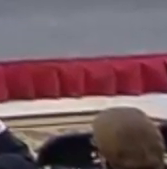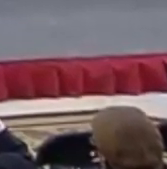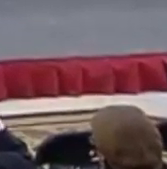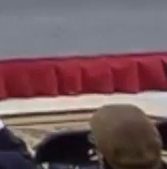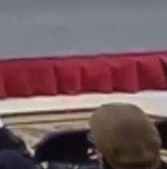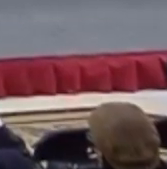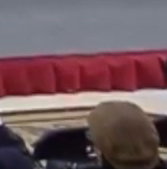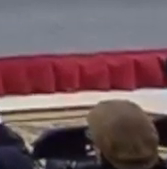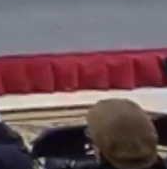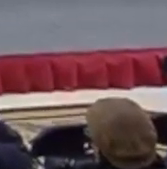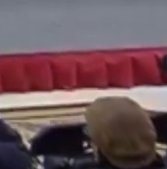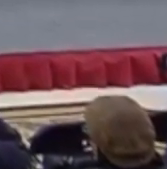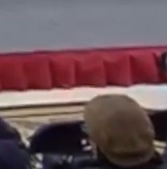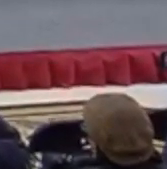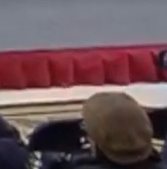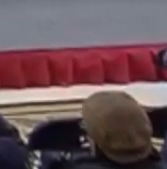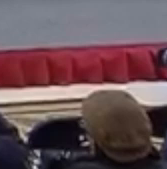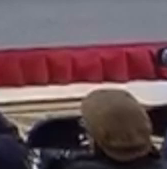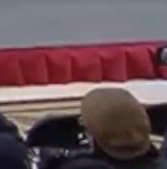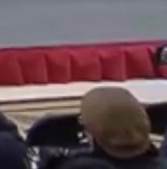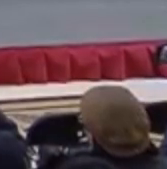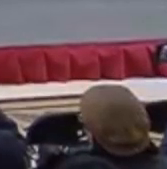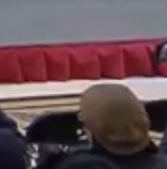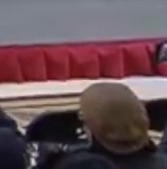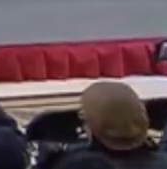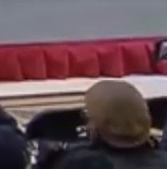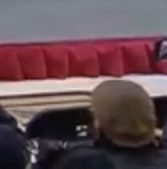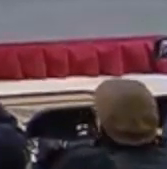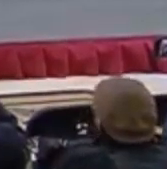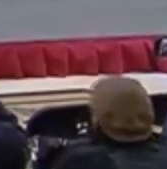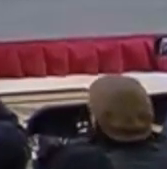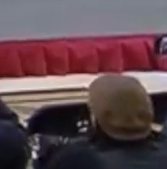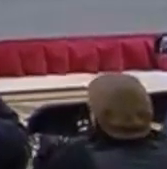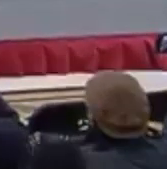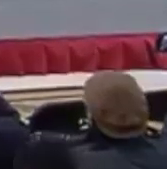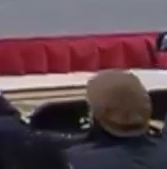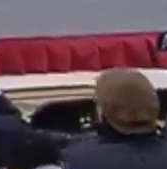Cariño que a mí me quiere con dulce